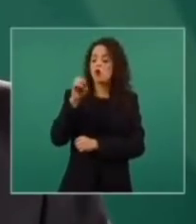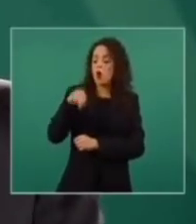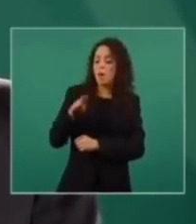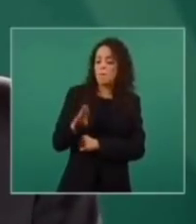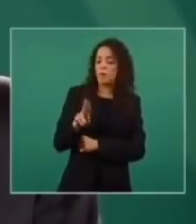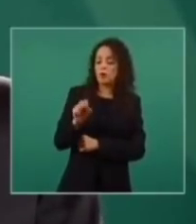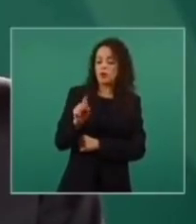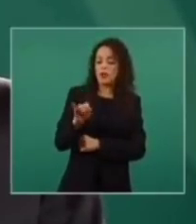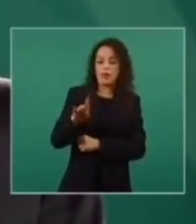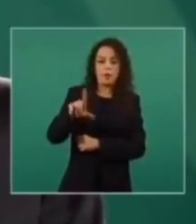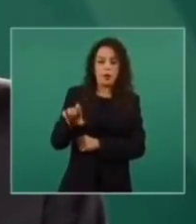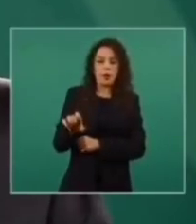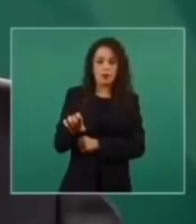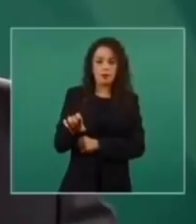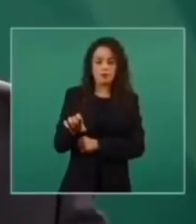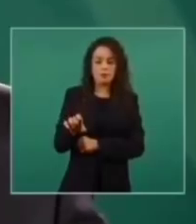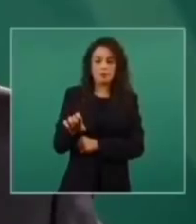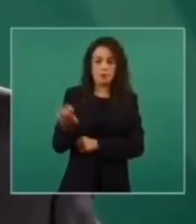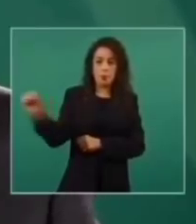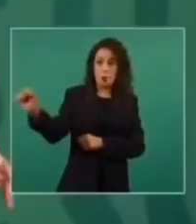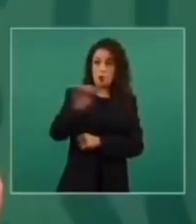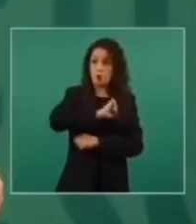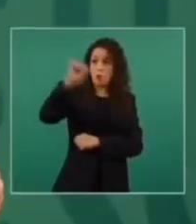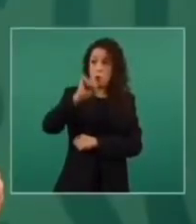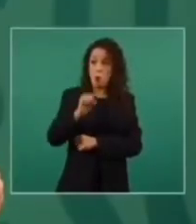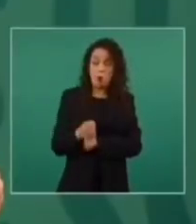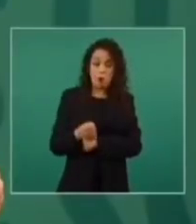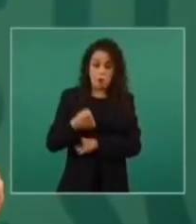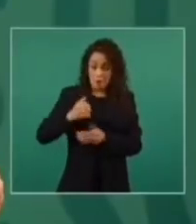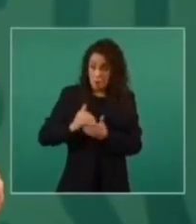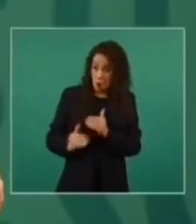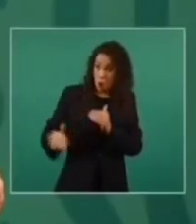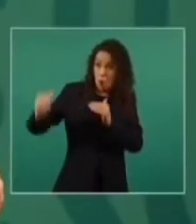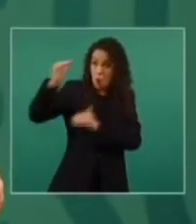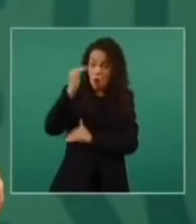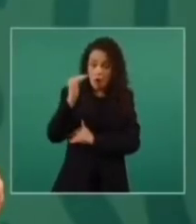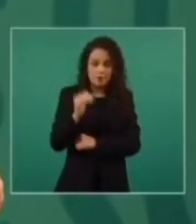O sea, no hay gasolinazos.